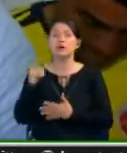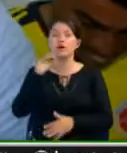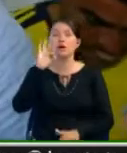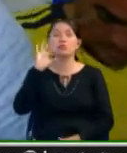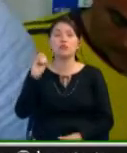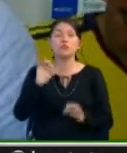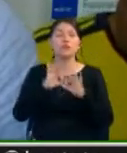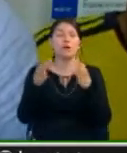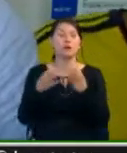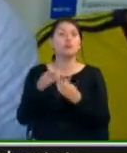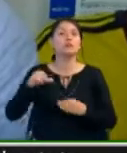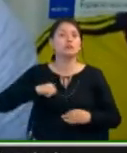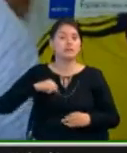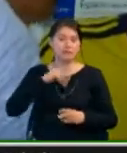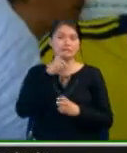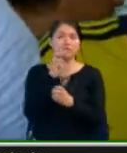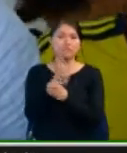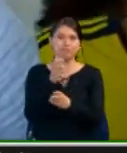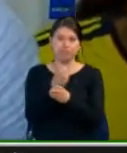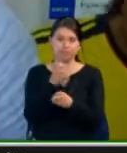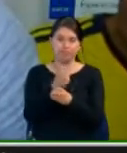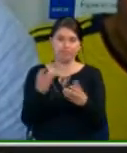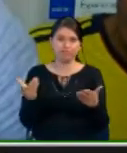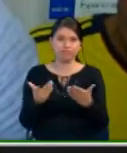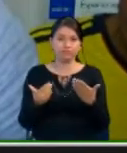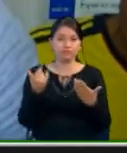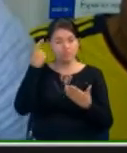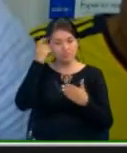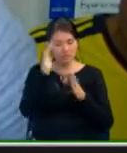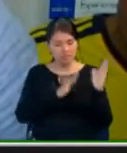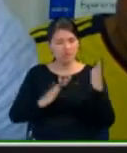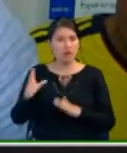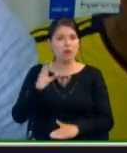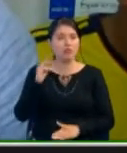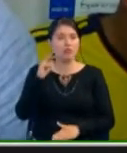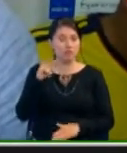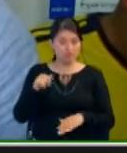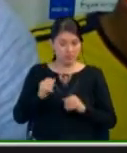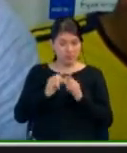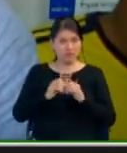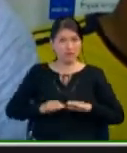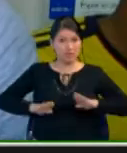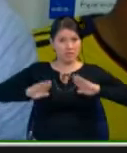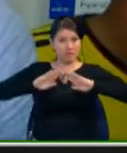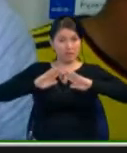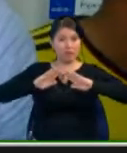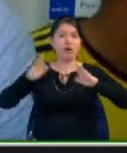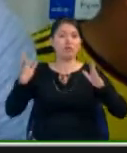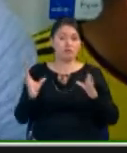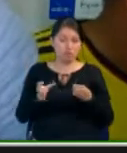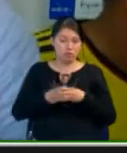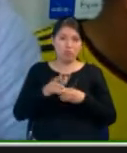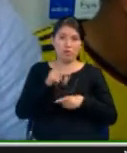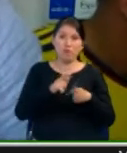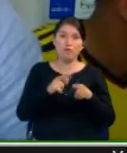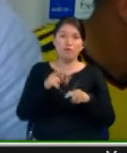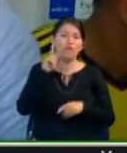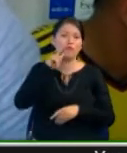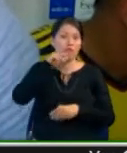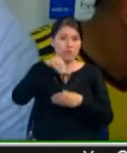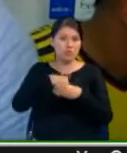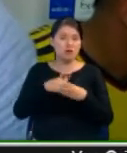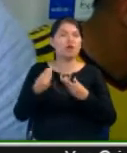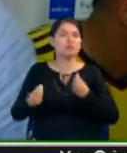680 familias las que tienen esta dificultad, vamos a crear un plan de contingencia desde la Defensoría del Pueblo para que con un grupo de funcionarios